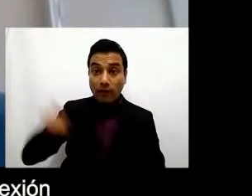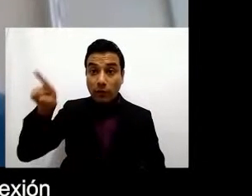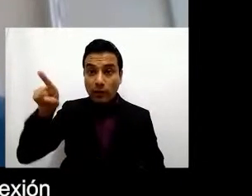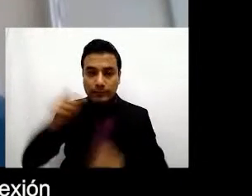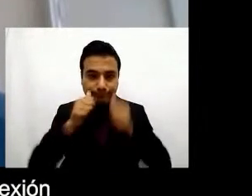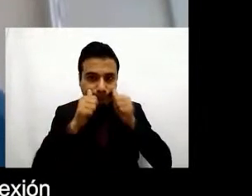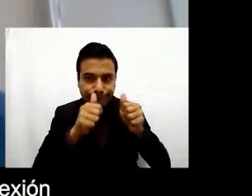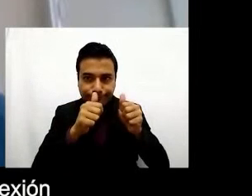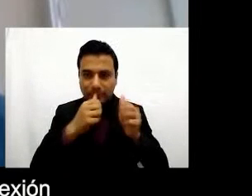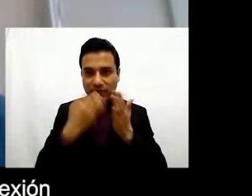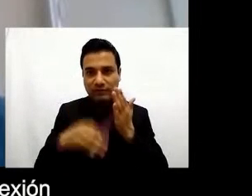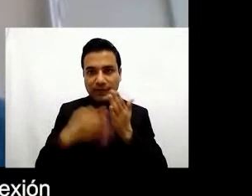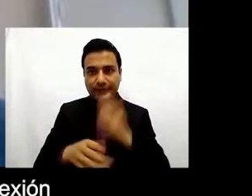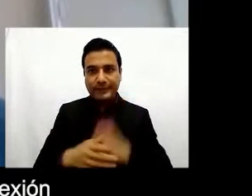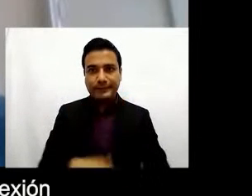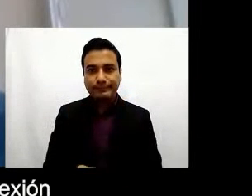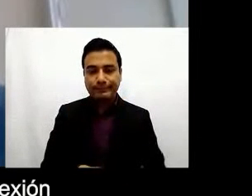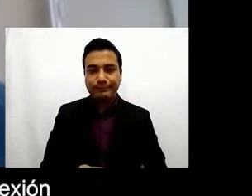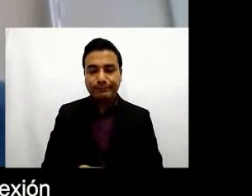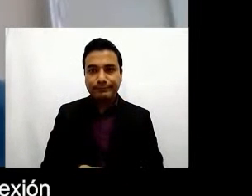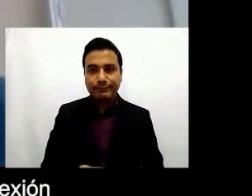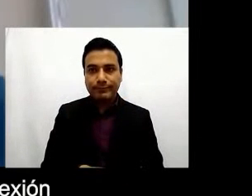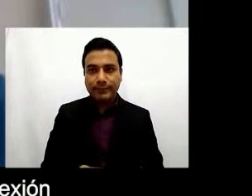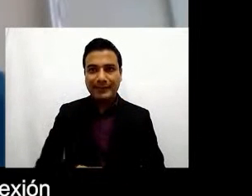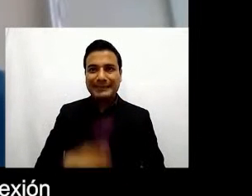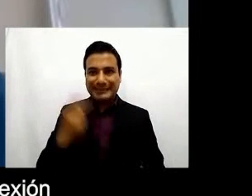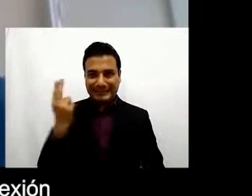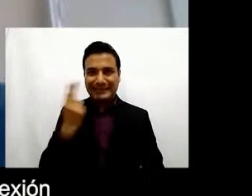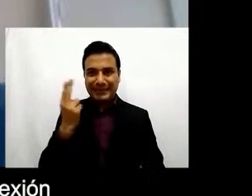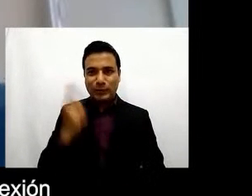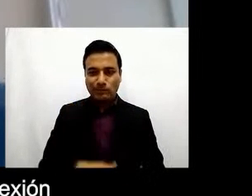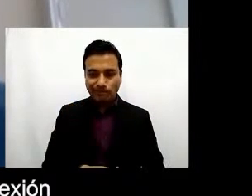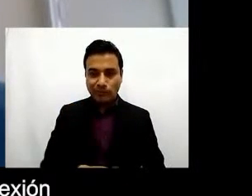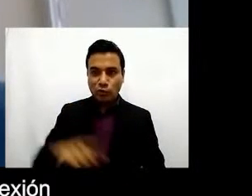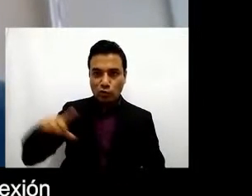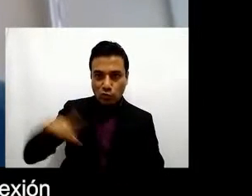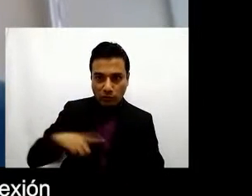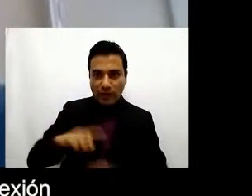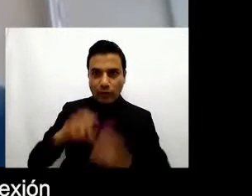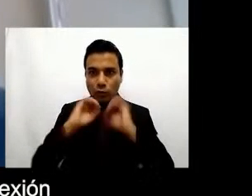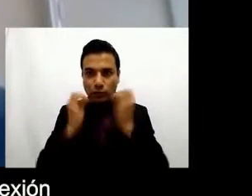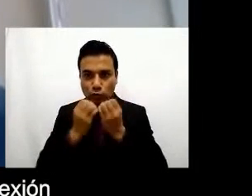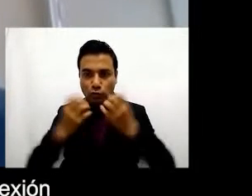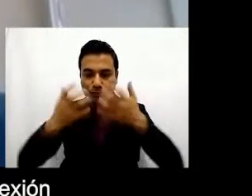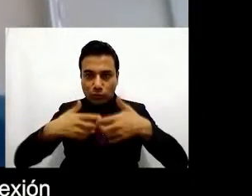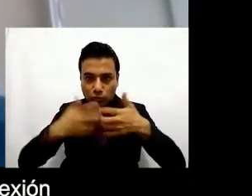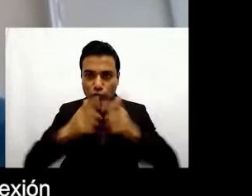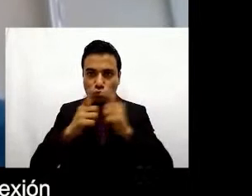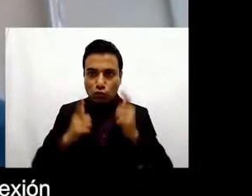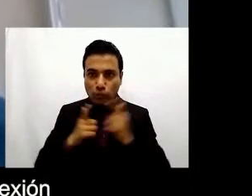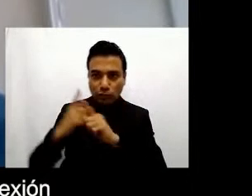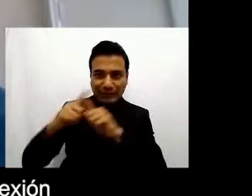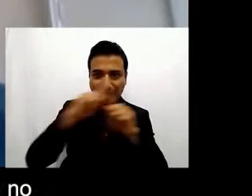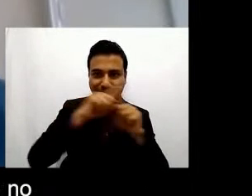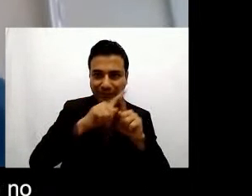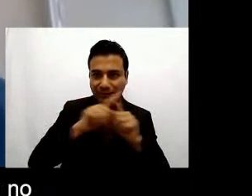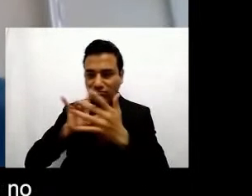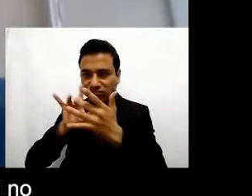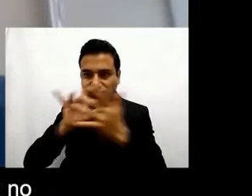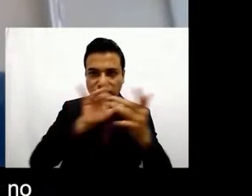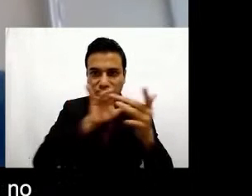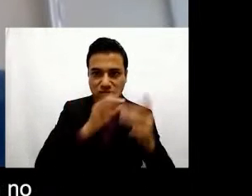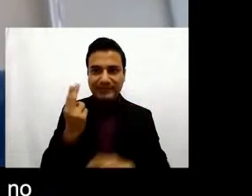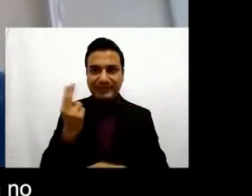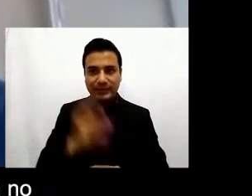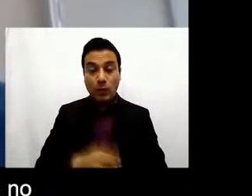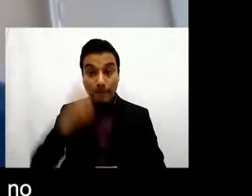ese sentido faltaría una interconexión mucho más fuerte entre los distintos actores que participan